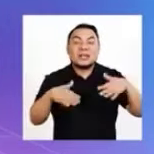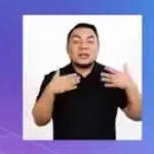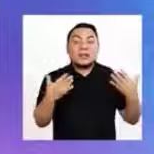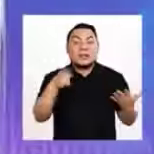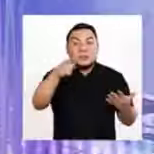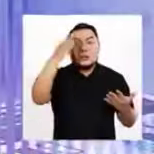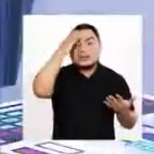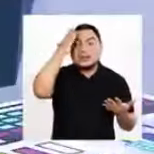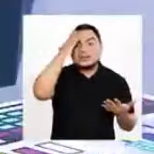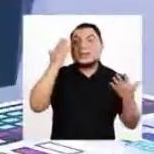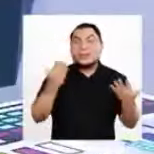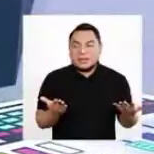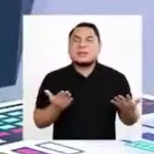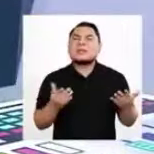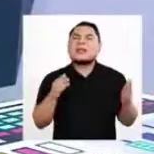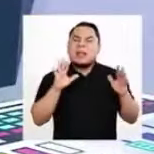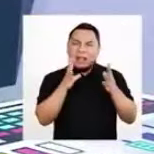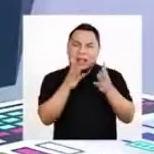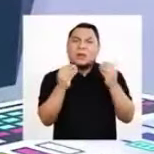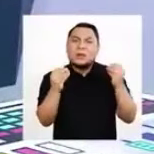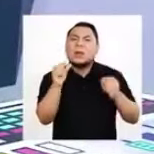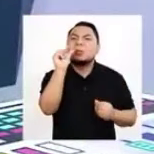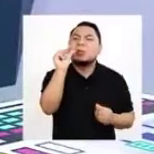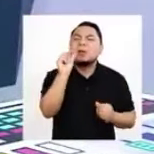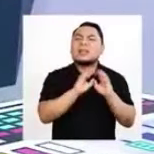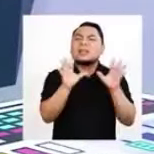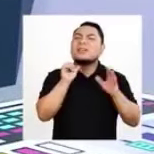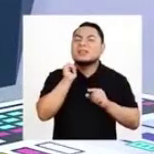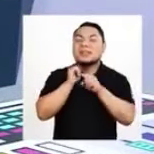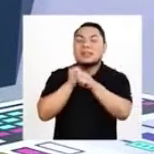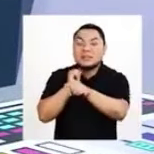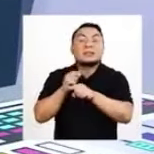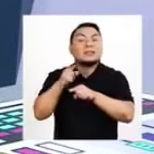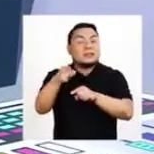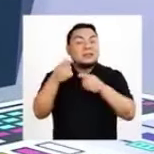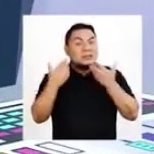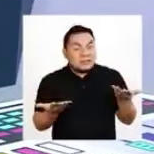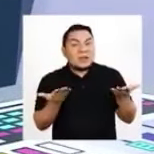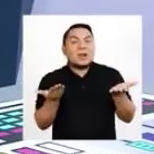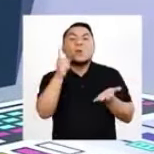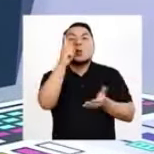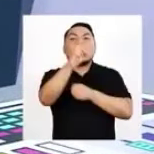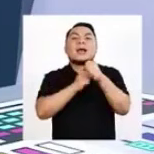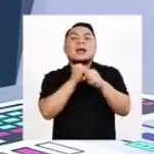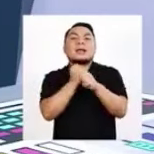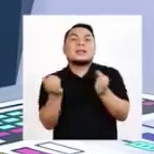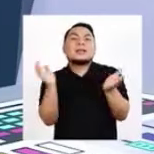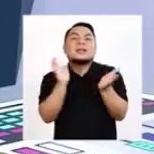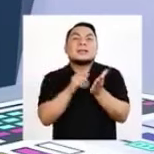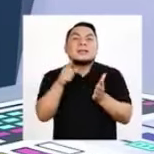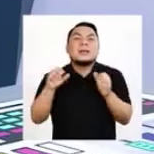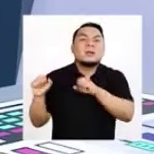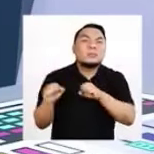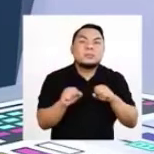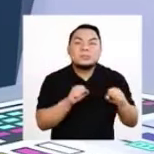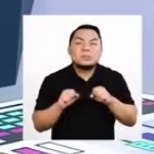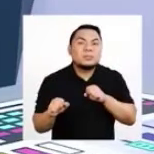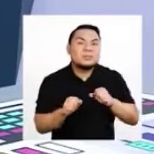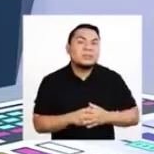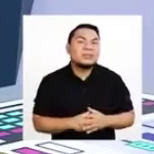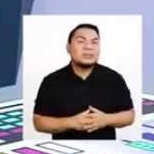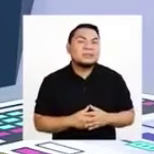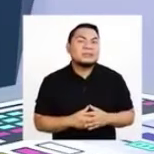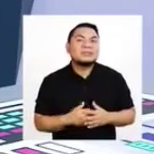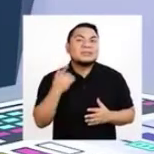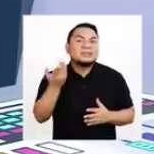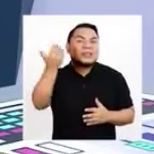Niñas y niños, no sé si sabían, pero faltan muy pocos días para que se cumpla un año más del